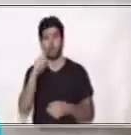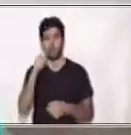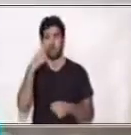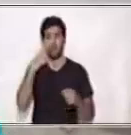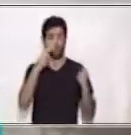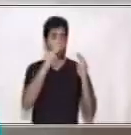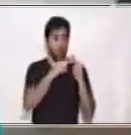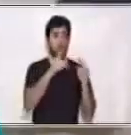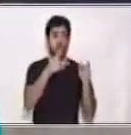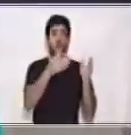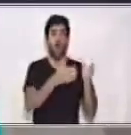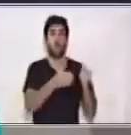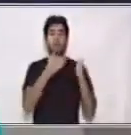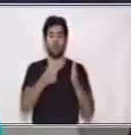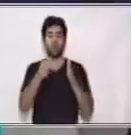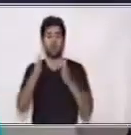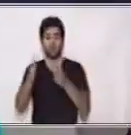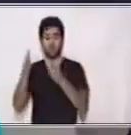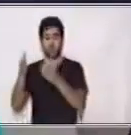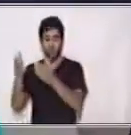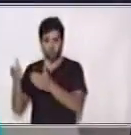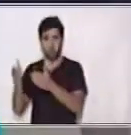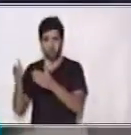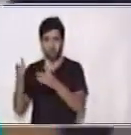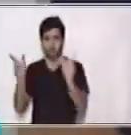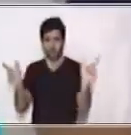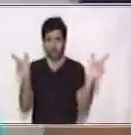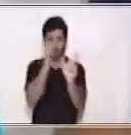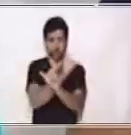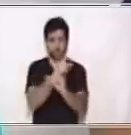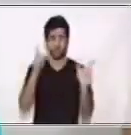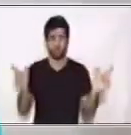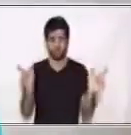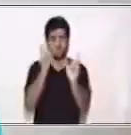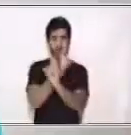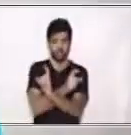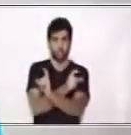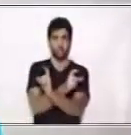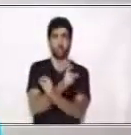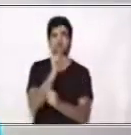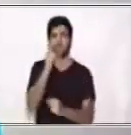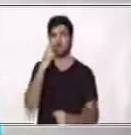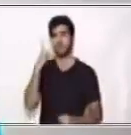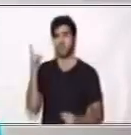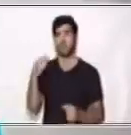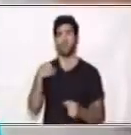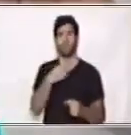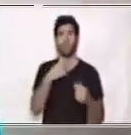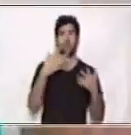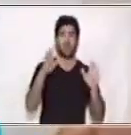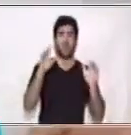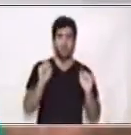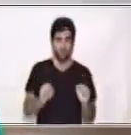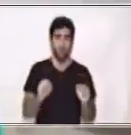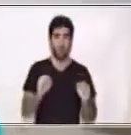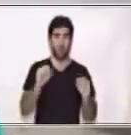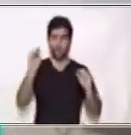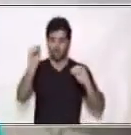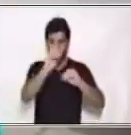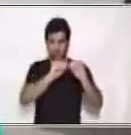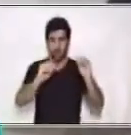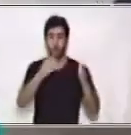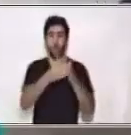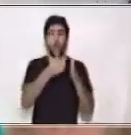lado y los términos con una incógnita del otro. Entonces, de esa manera nosotros ya podemos dejar la